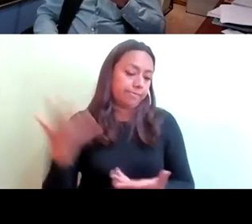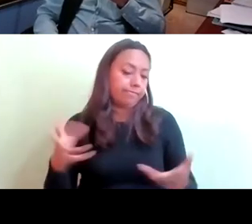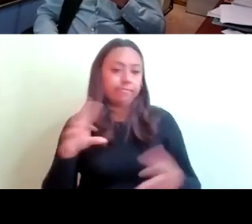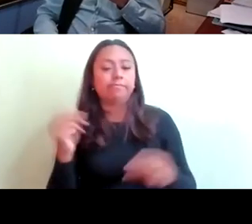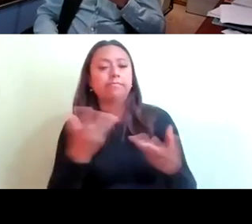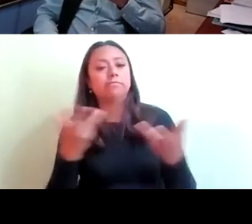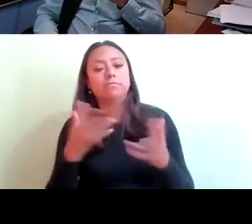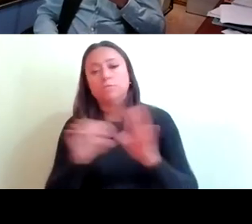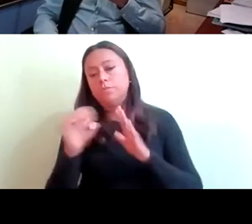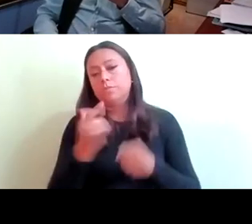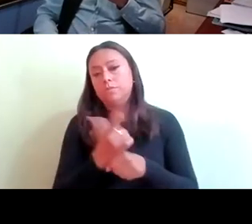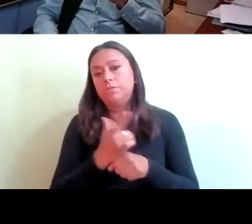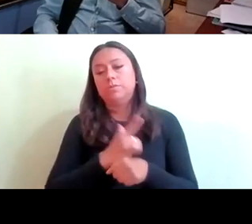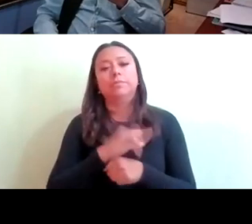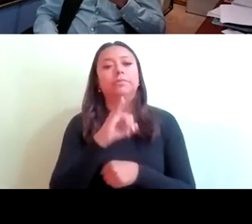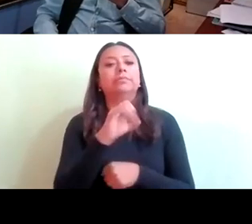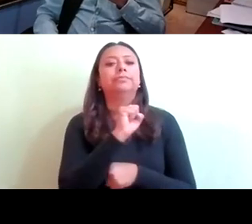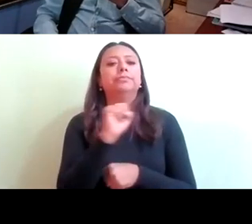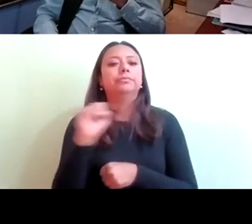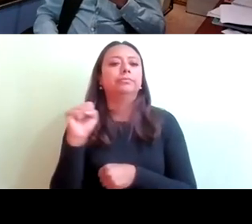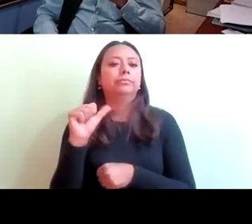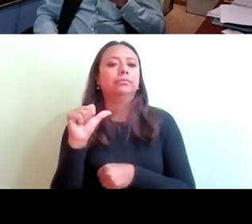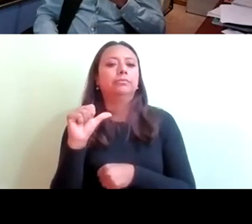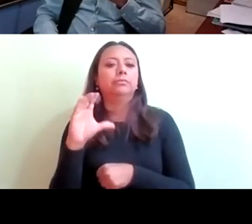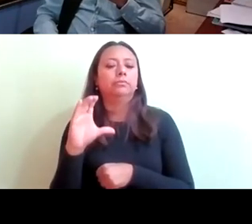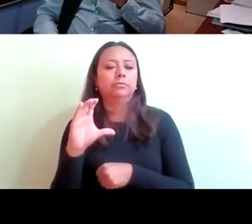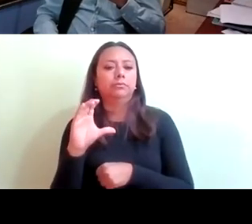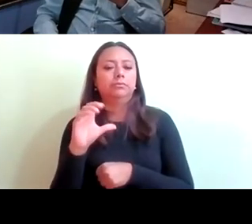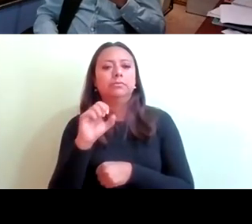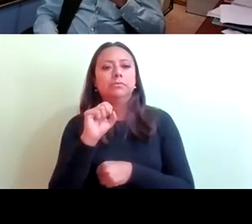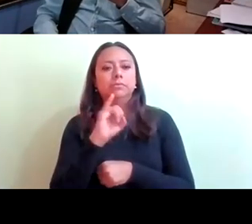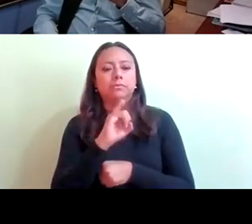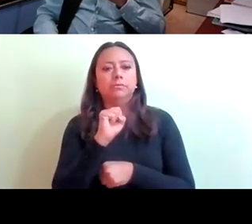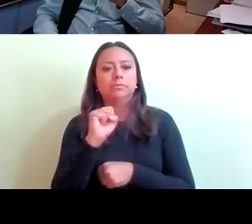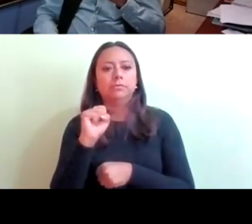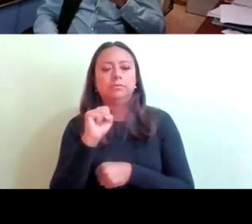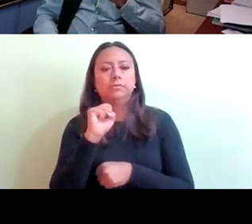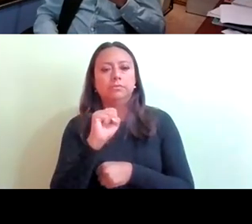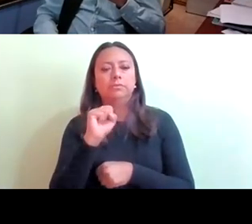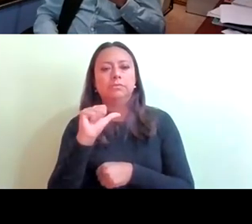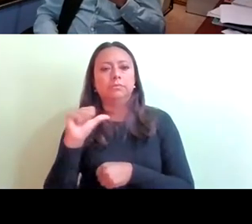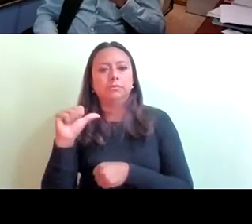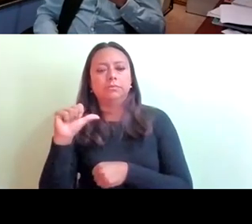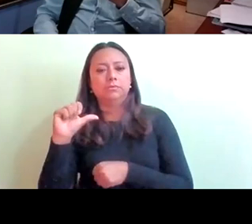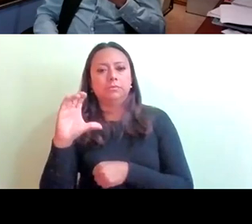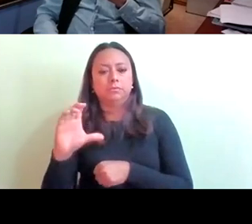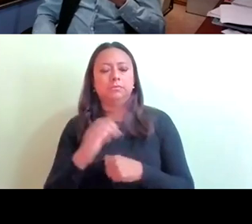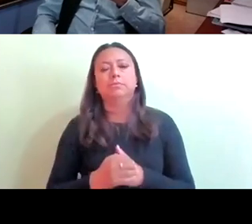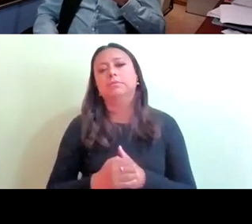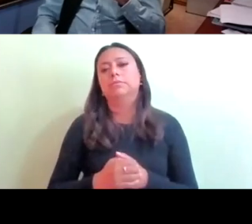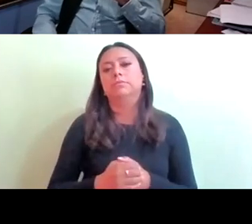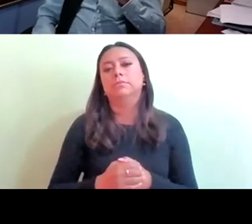licenciado Isaac Sergio Mendoza García, que conoce muy bien la diputada Morales Rubio. Van 2 constancias de mayoría que le entrega en propia mano.